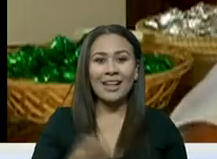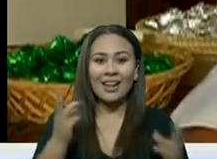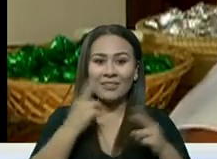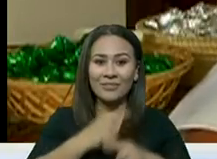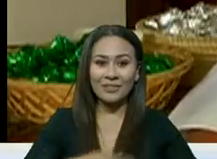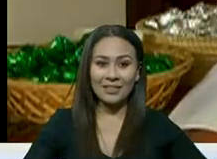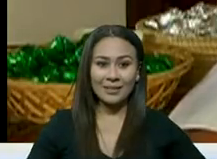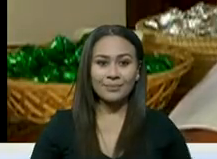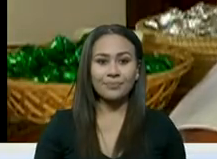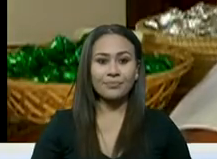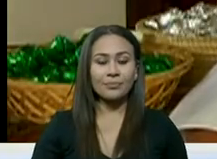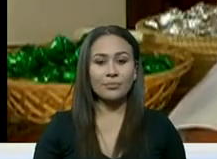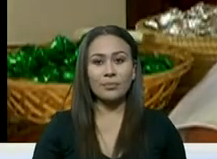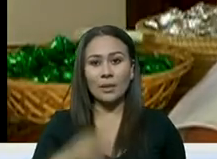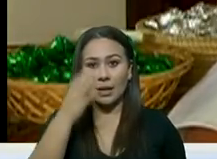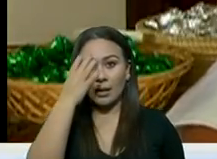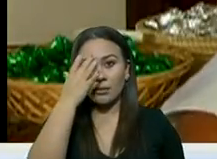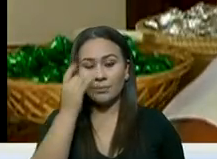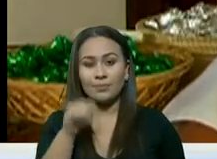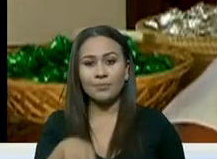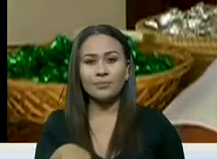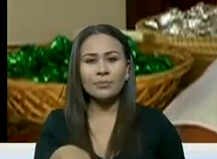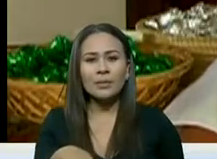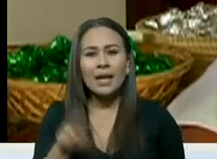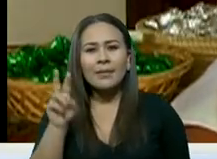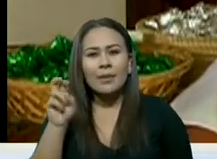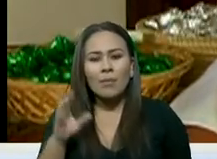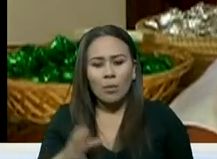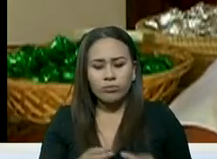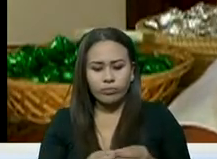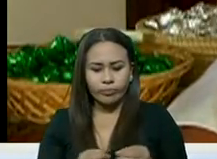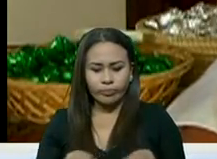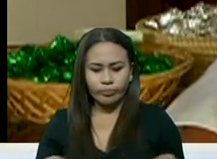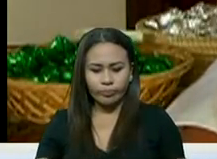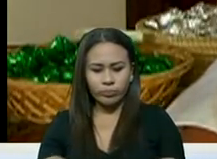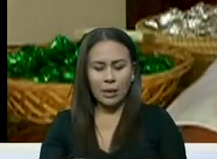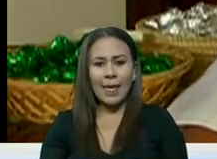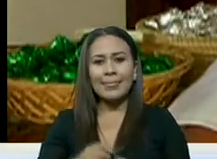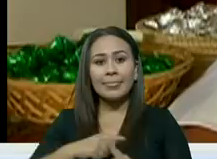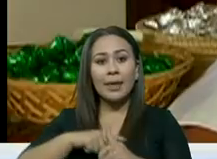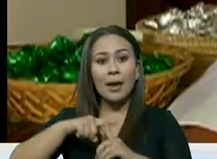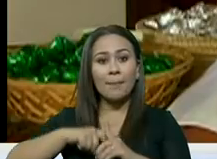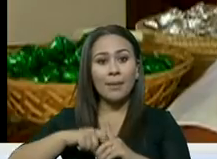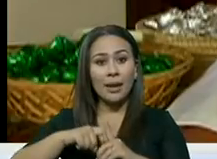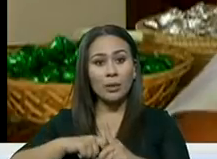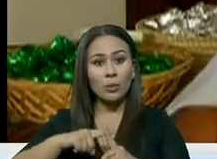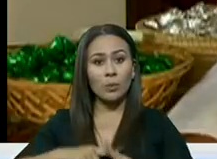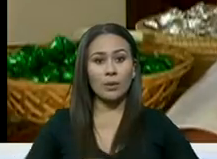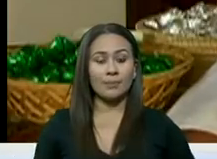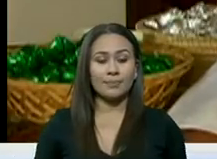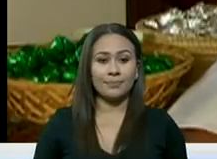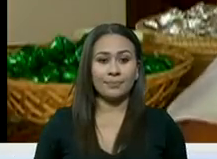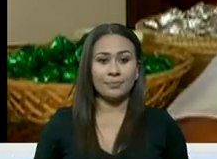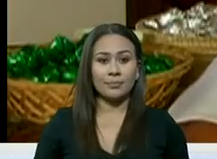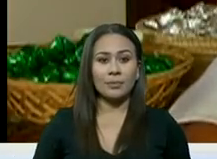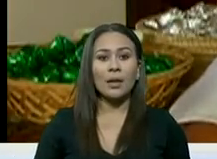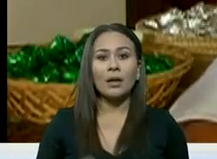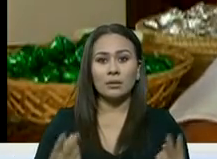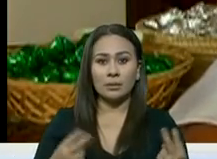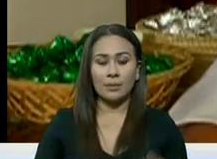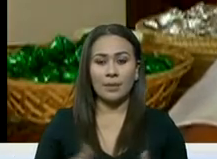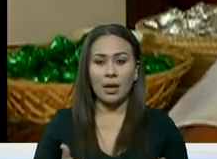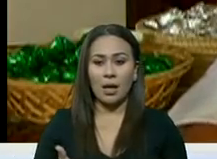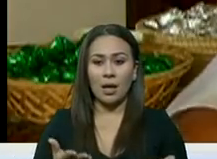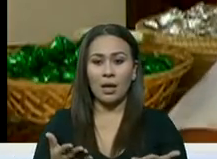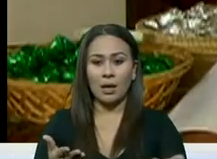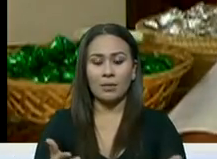Luego pasa una sección de moldeo, de temperado, moldeo, y a la cámara de fría.